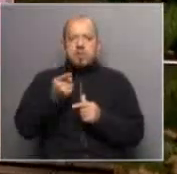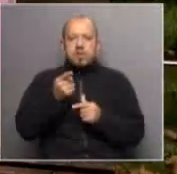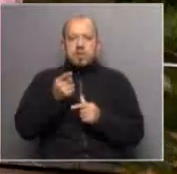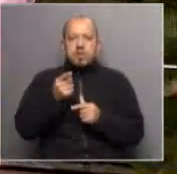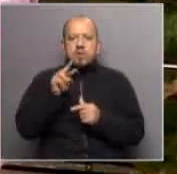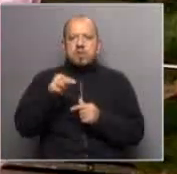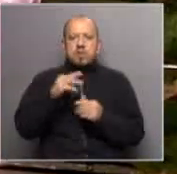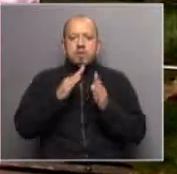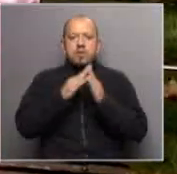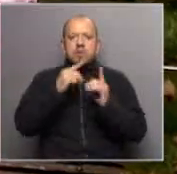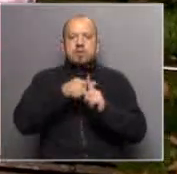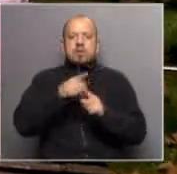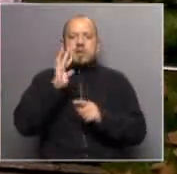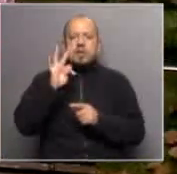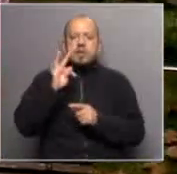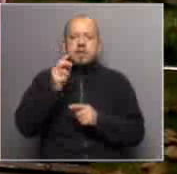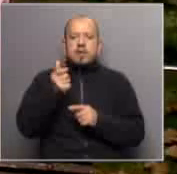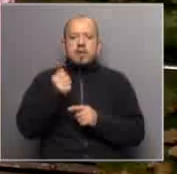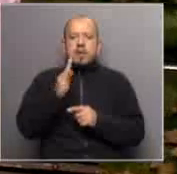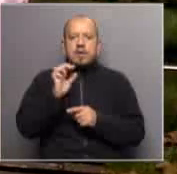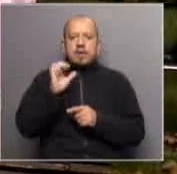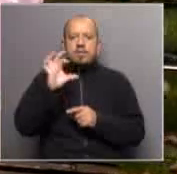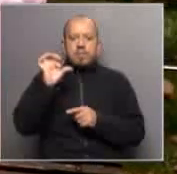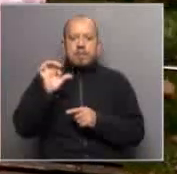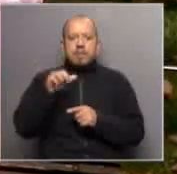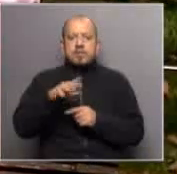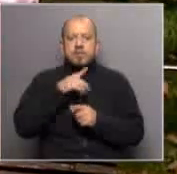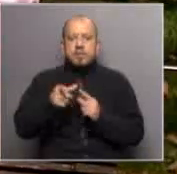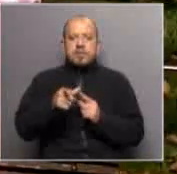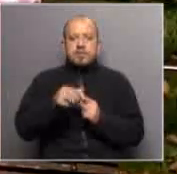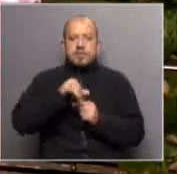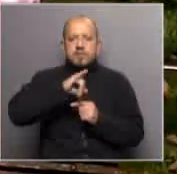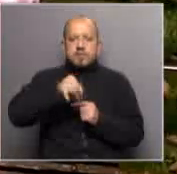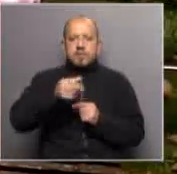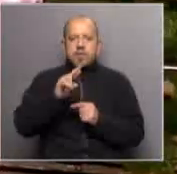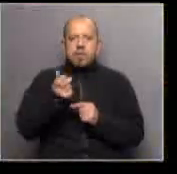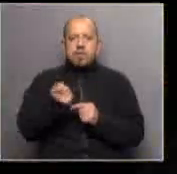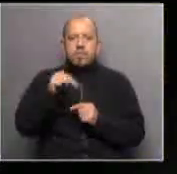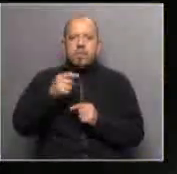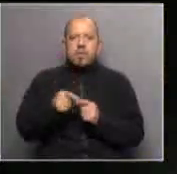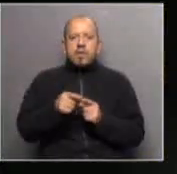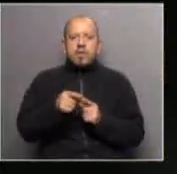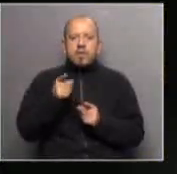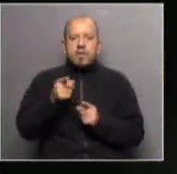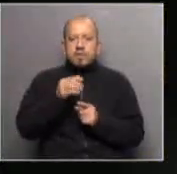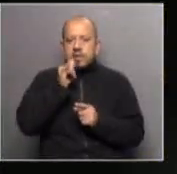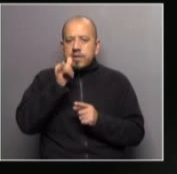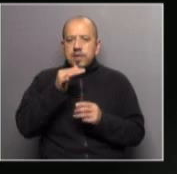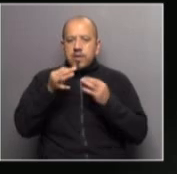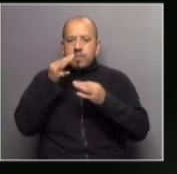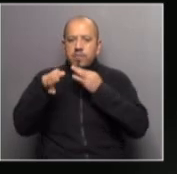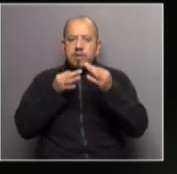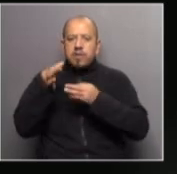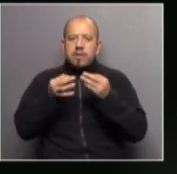ver misa a la iglesia de Tapes. Hay una descripción que la recomiendo, muy buena, de Juana, está en las obras completas de Juana, donde describe ese momento